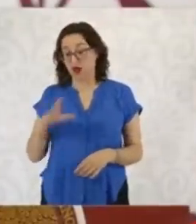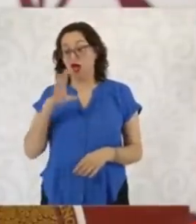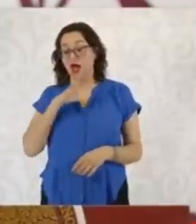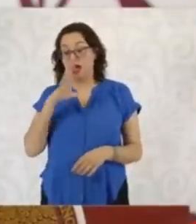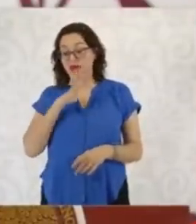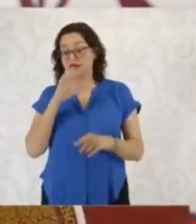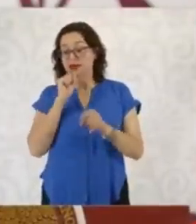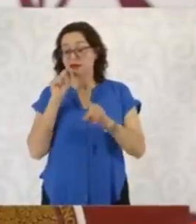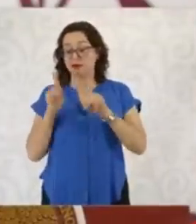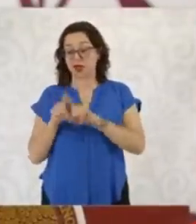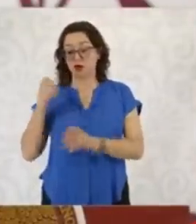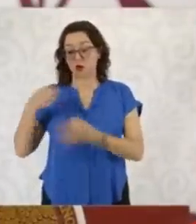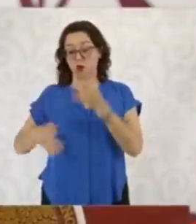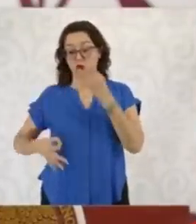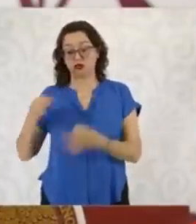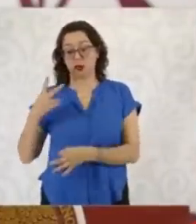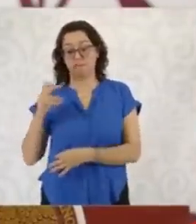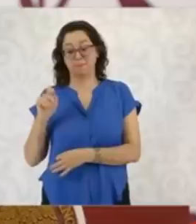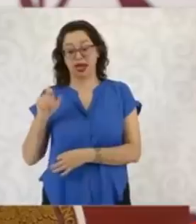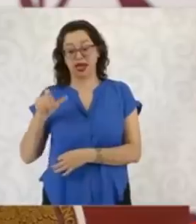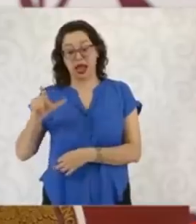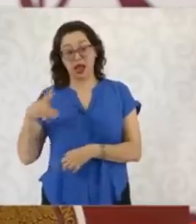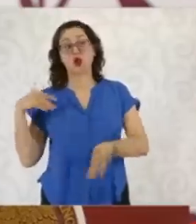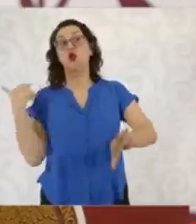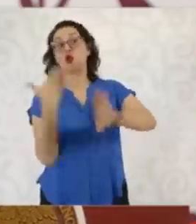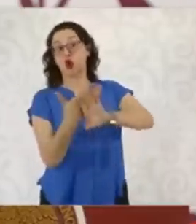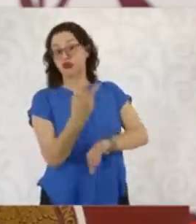de aprehensión, hay